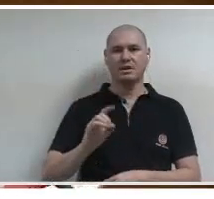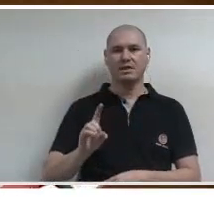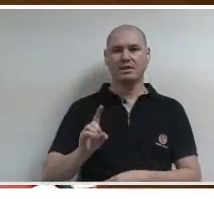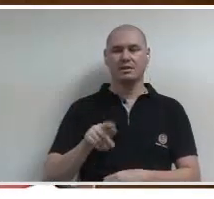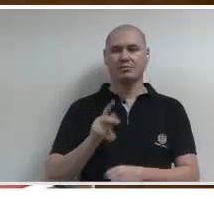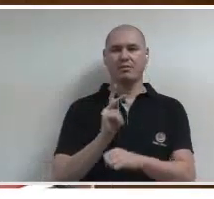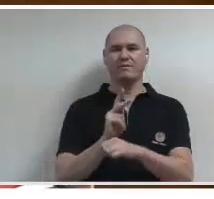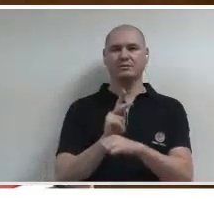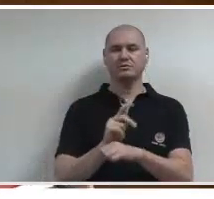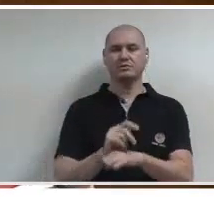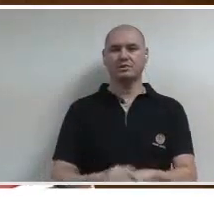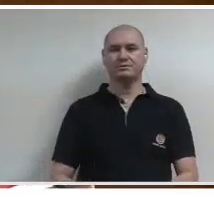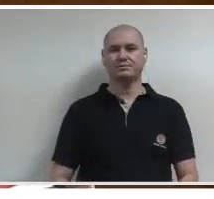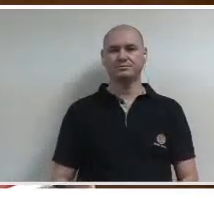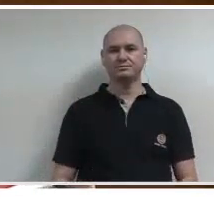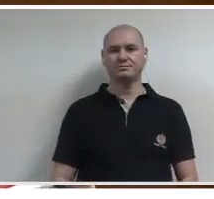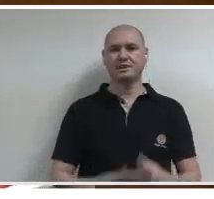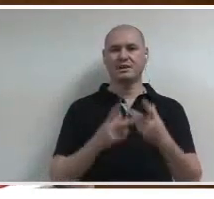cátedra,